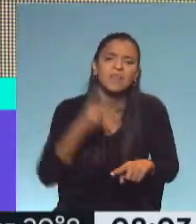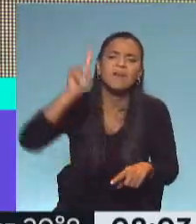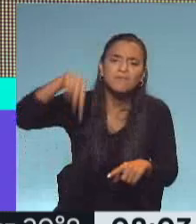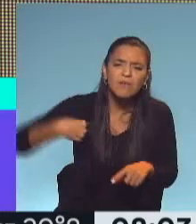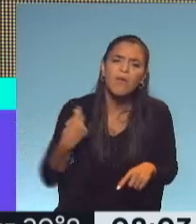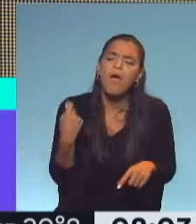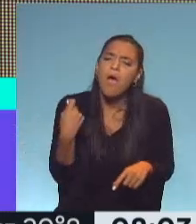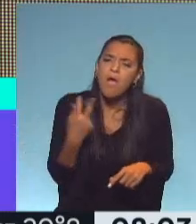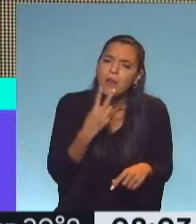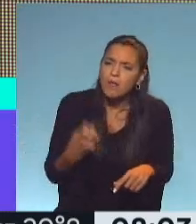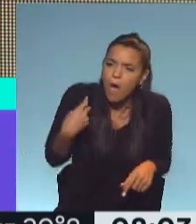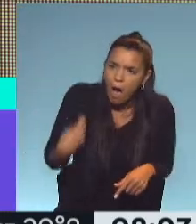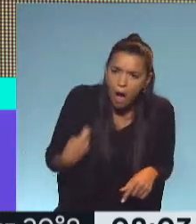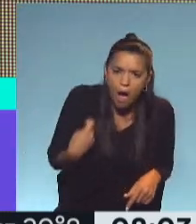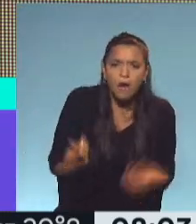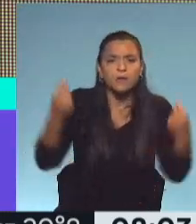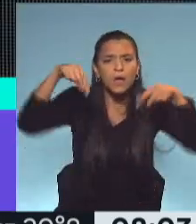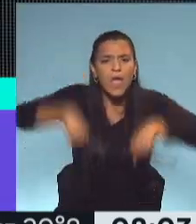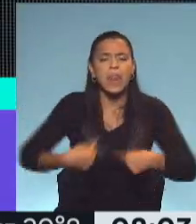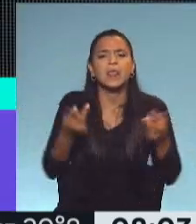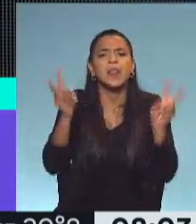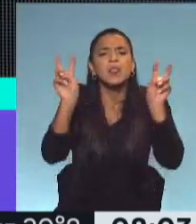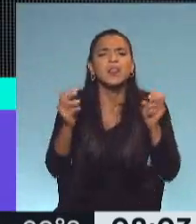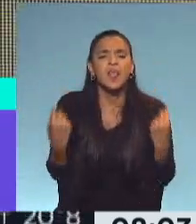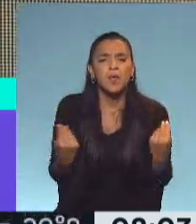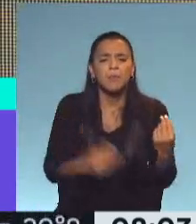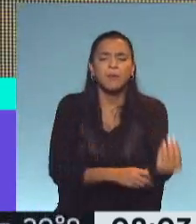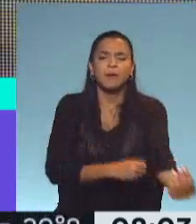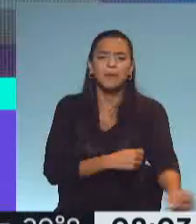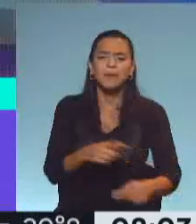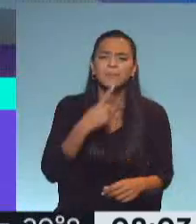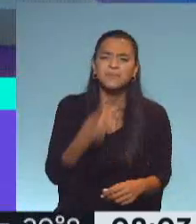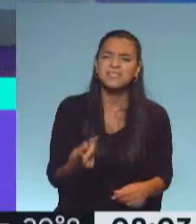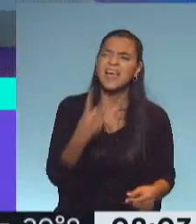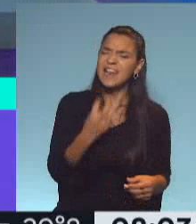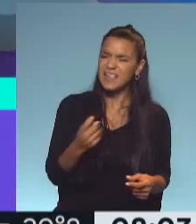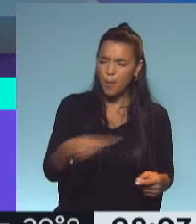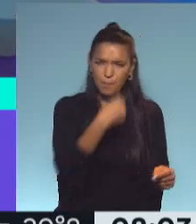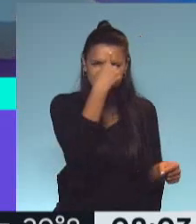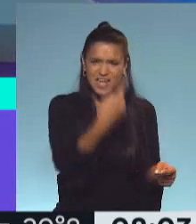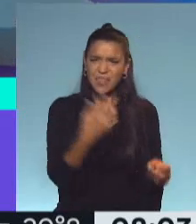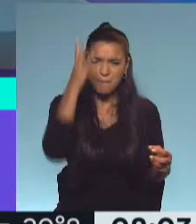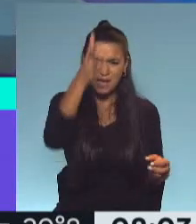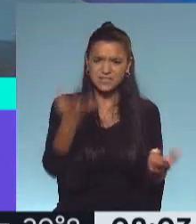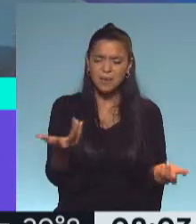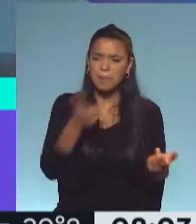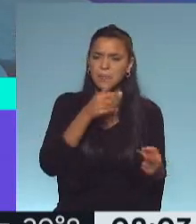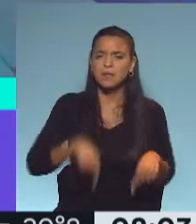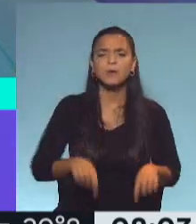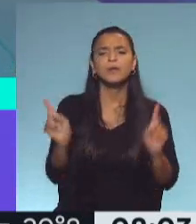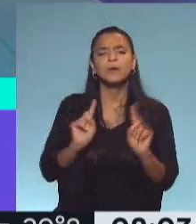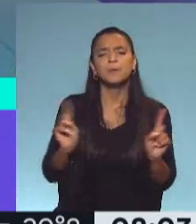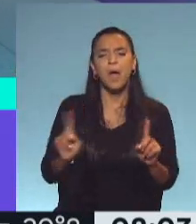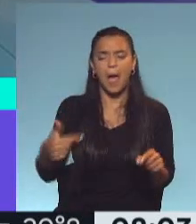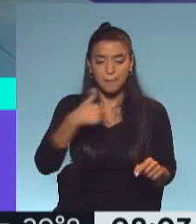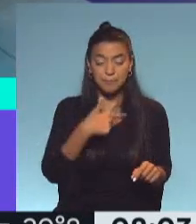gastar tanta energía en este tema? ¿Te parece tanta energía? No, me parece que es lo que corresponde.